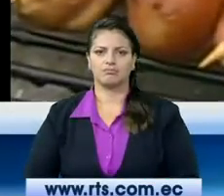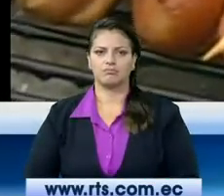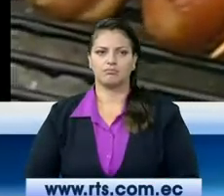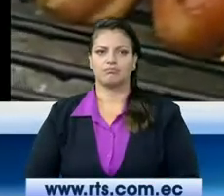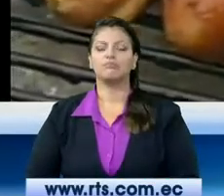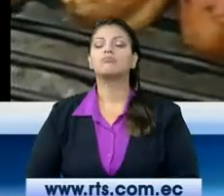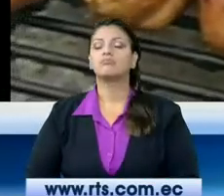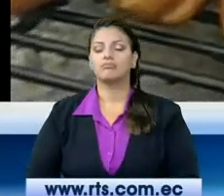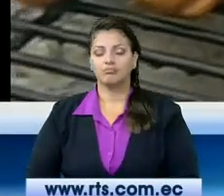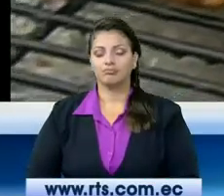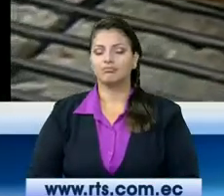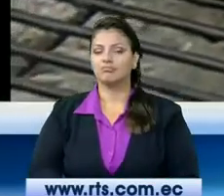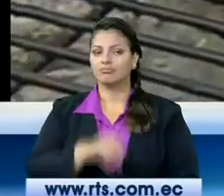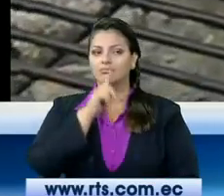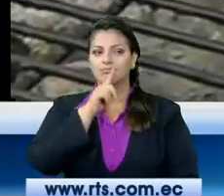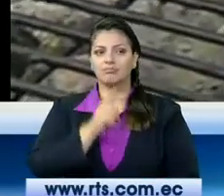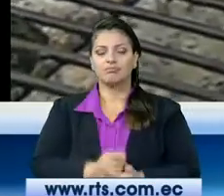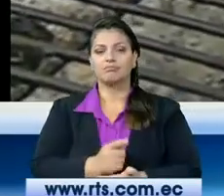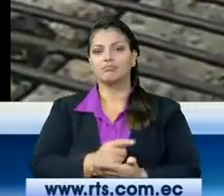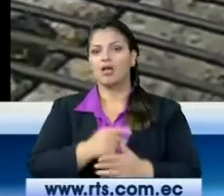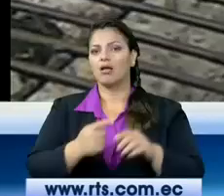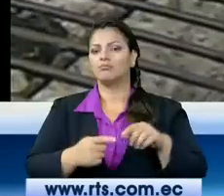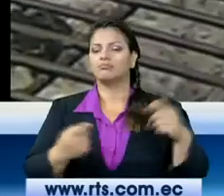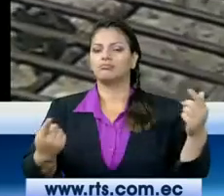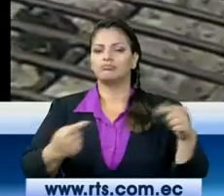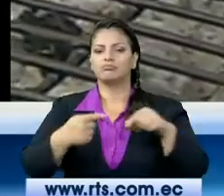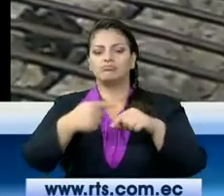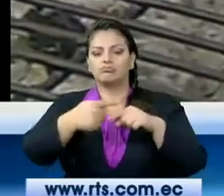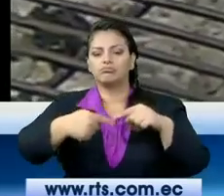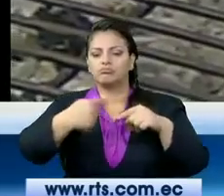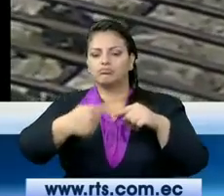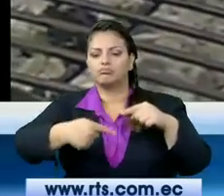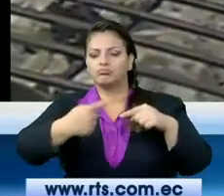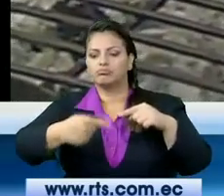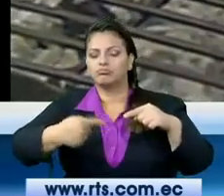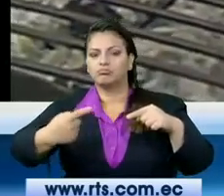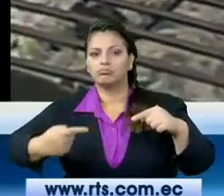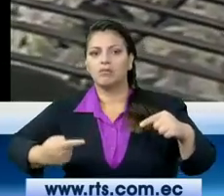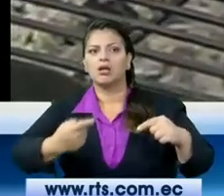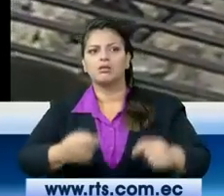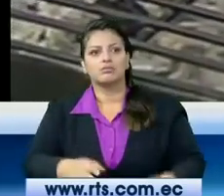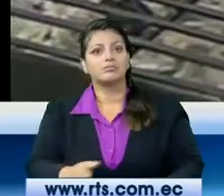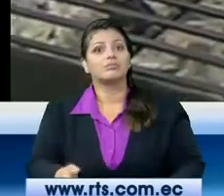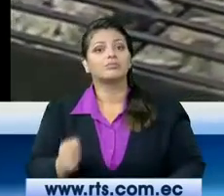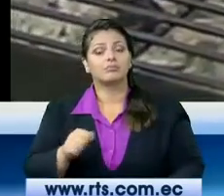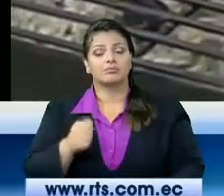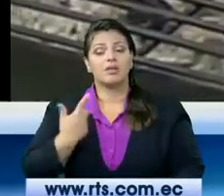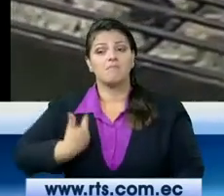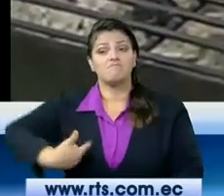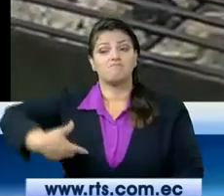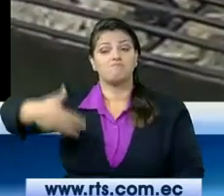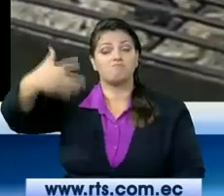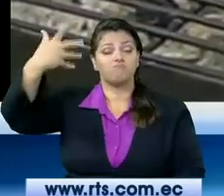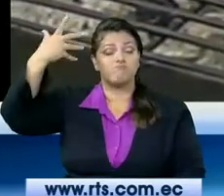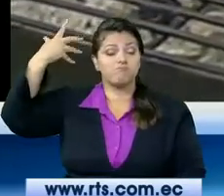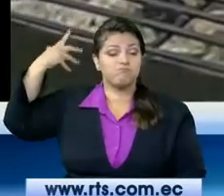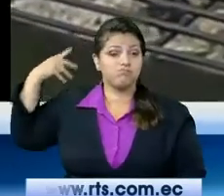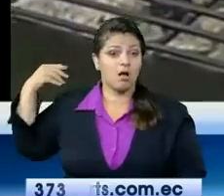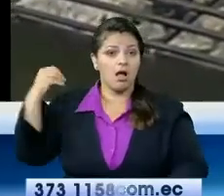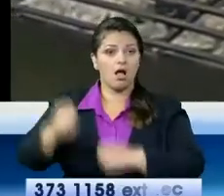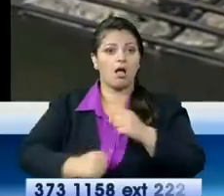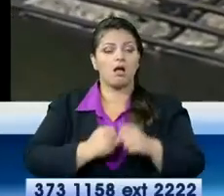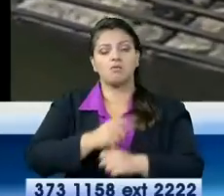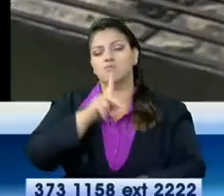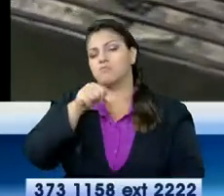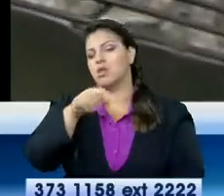chuzos o carne en palito, los chorizos, fueron de las primeras comidas que se vendían en las esquinas de Guayaquil, incluso desde los años 30. Así que, bueno,